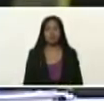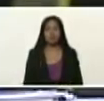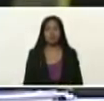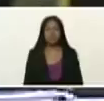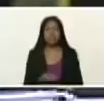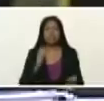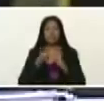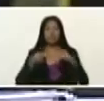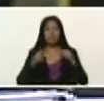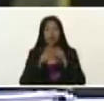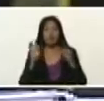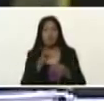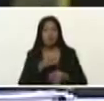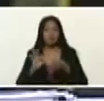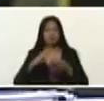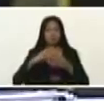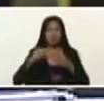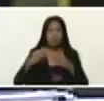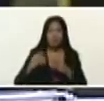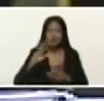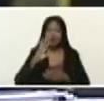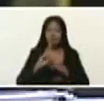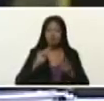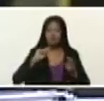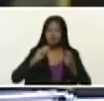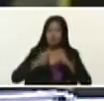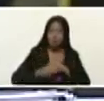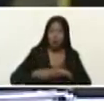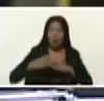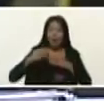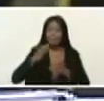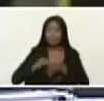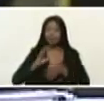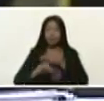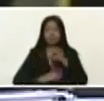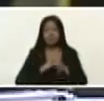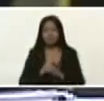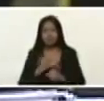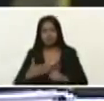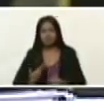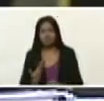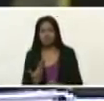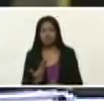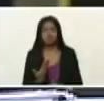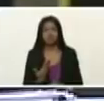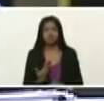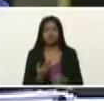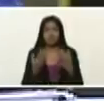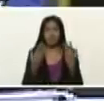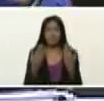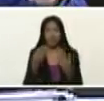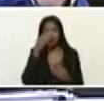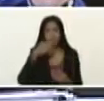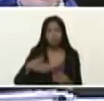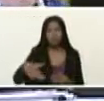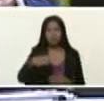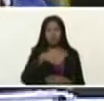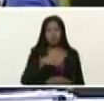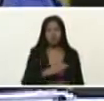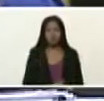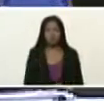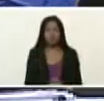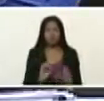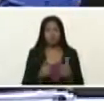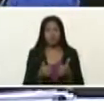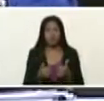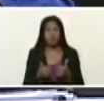convertible, el petro en divisas convertibles, el petro internacional en las manos del pueblo.